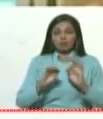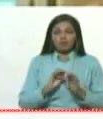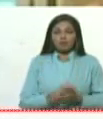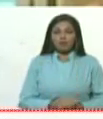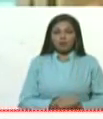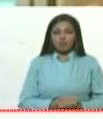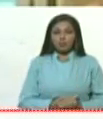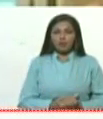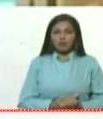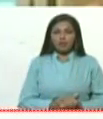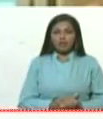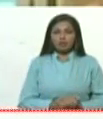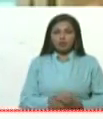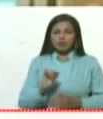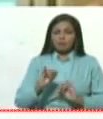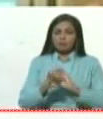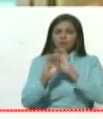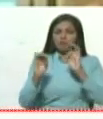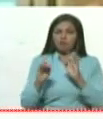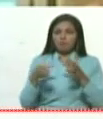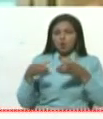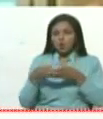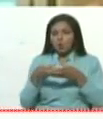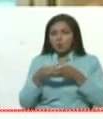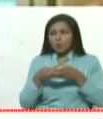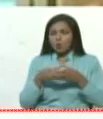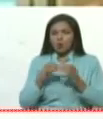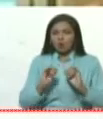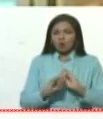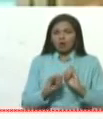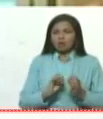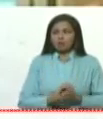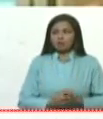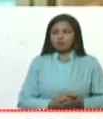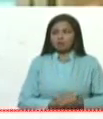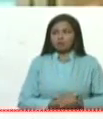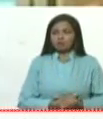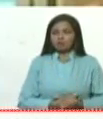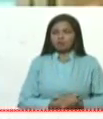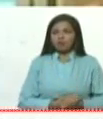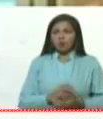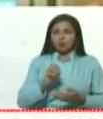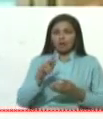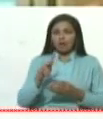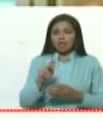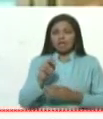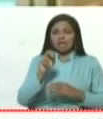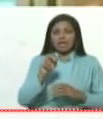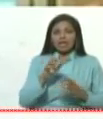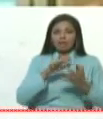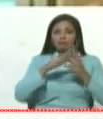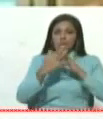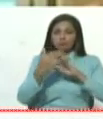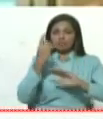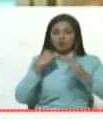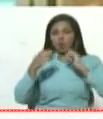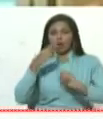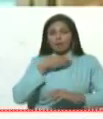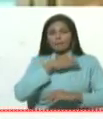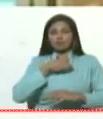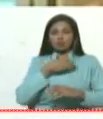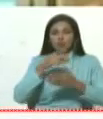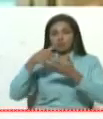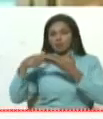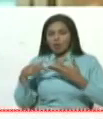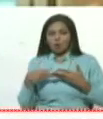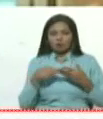comunas que fueron dotadas con equipos y herramientas por la gran misión Venezuela Tricolor. Barrio Nuevo, Barrio Tricolor. Tenemos los